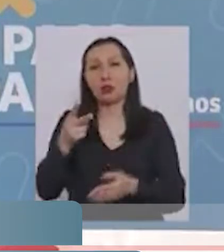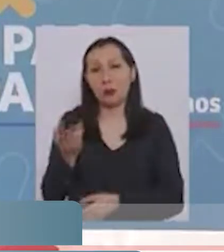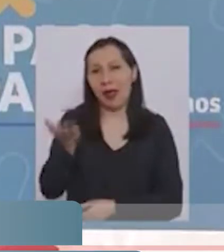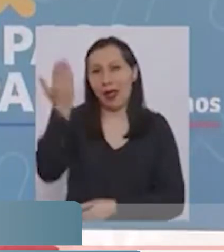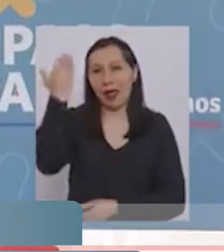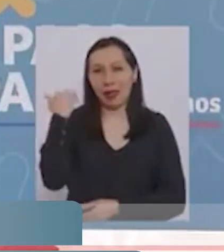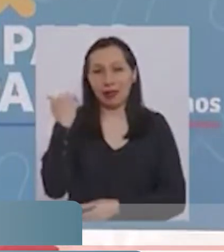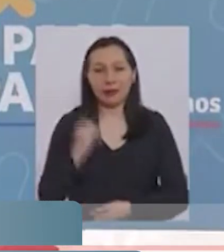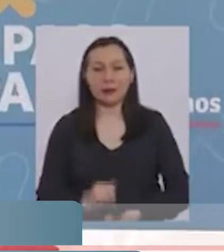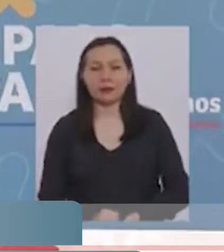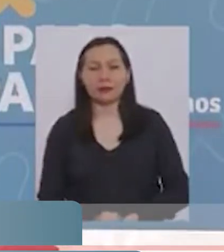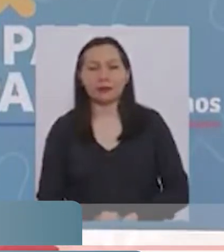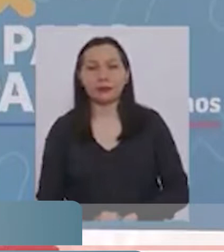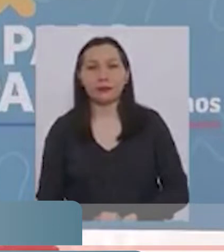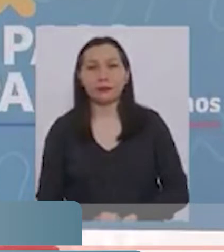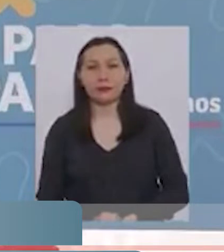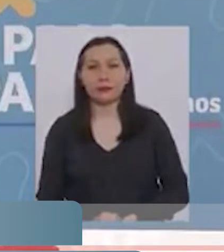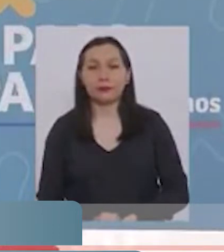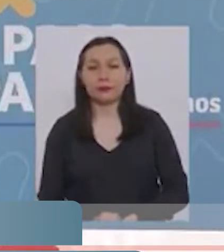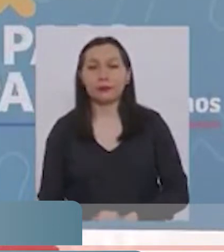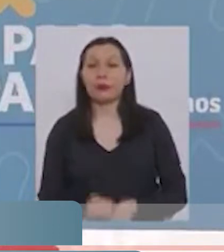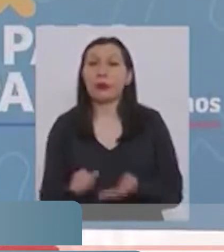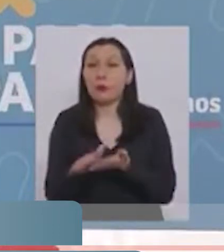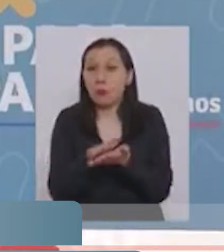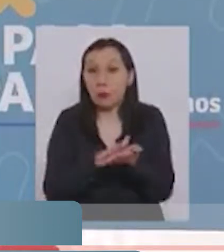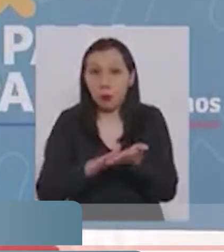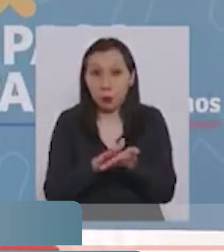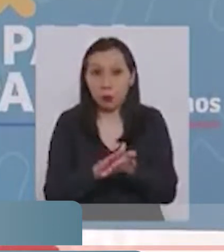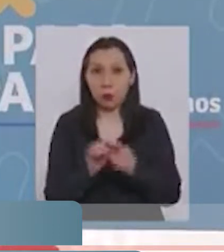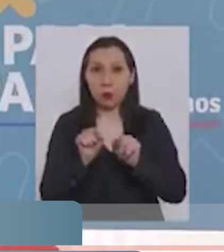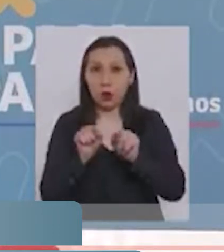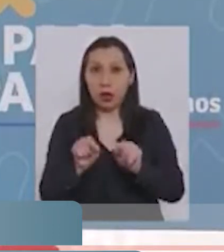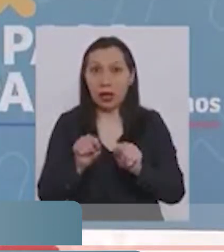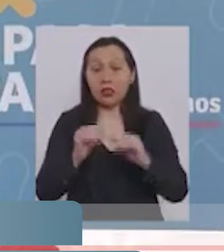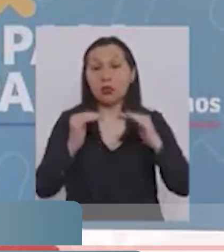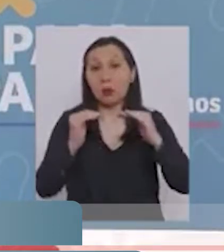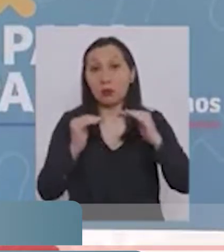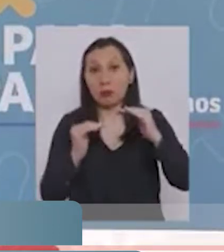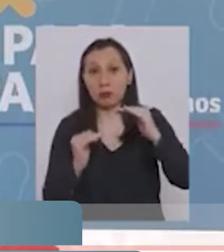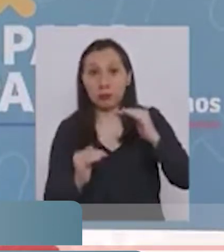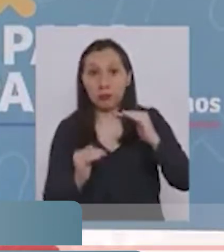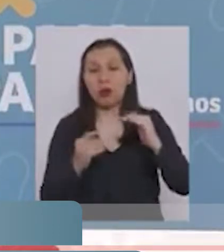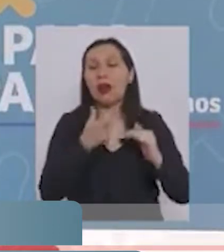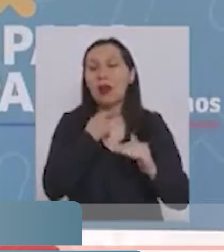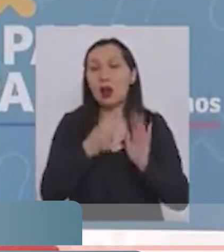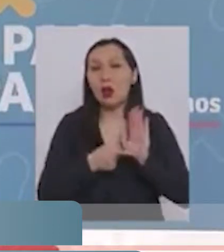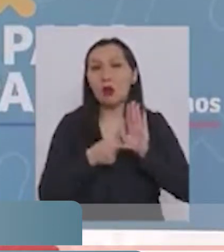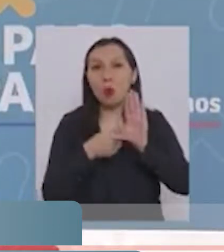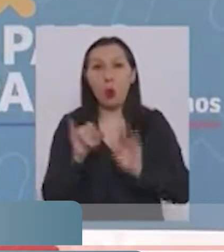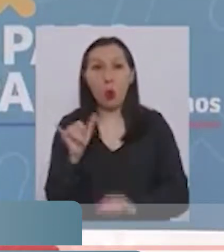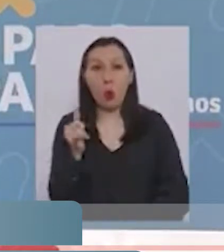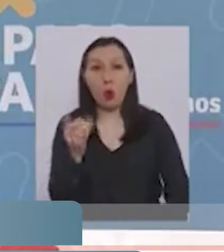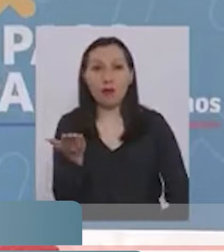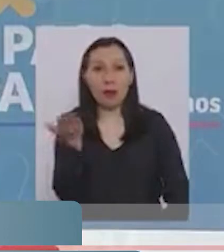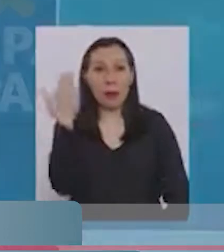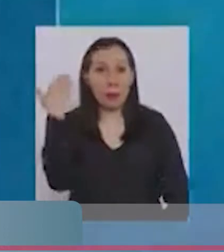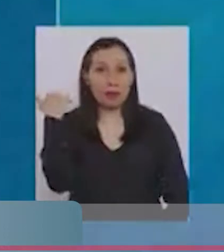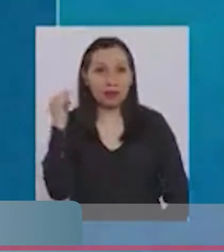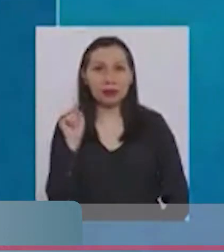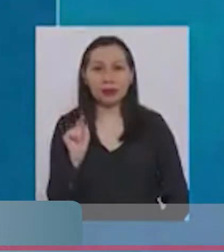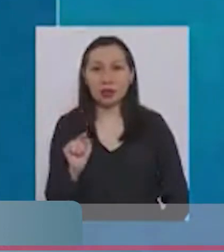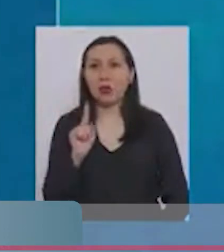anteriores como ejemplo de esta variación quiero mostrarles que jueves pasado